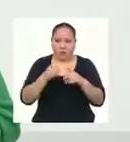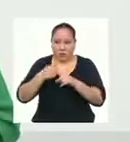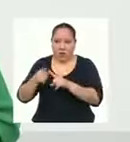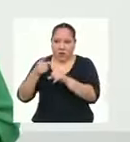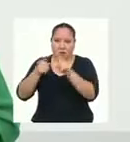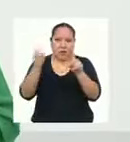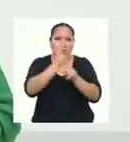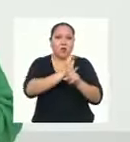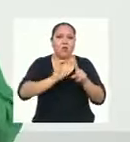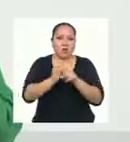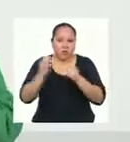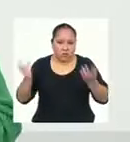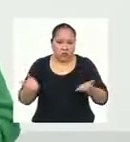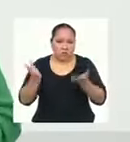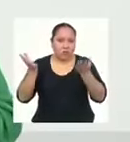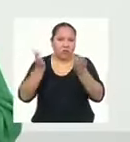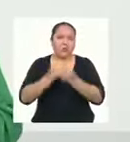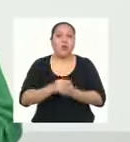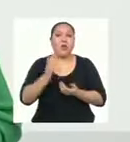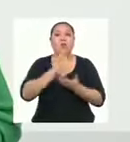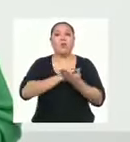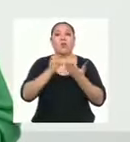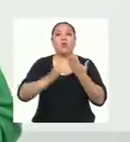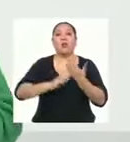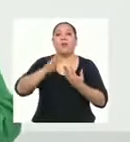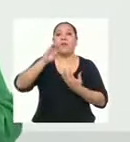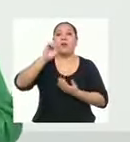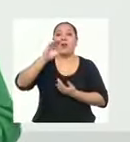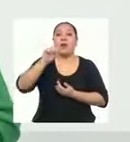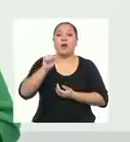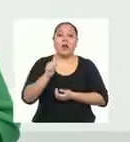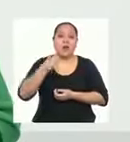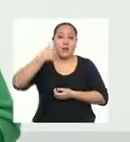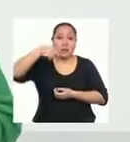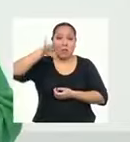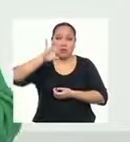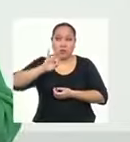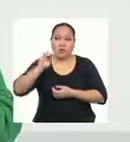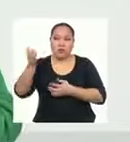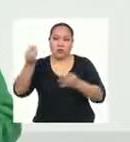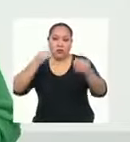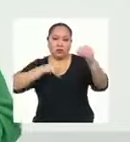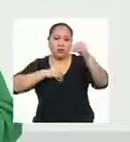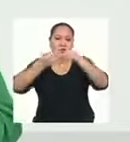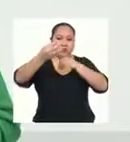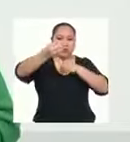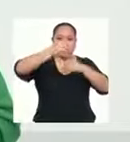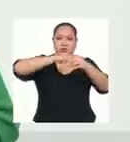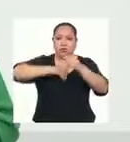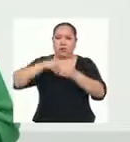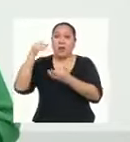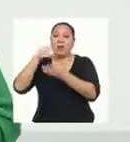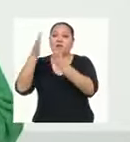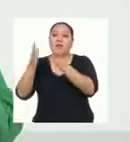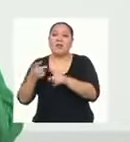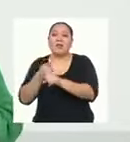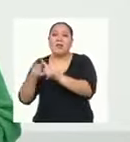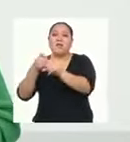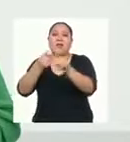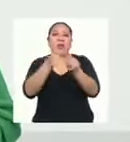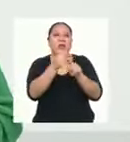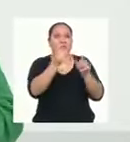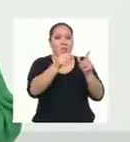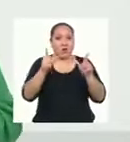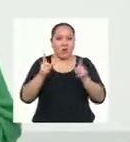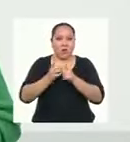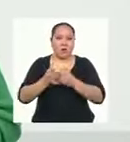diversidad cultural. Los programas de beca 18 albergan estudiantes de las diversas zonas del país, de